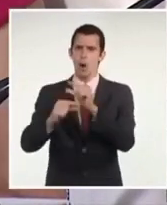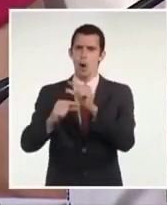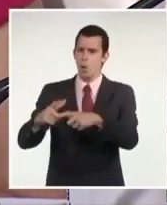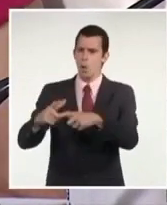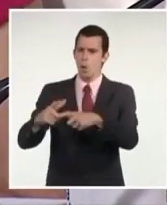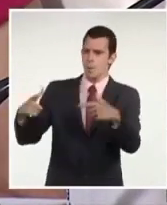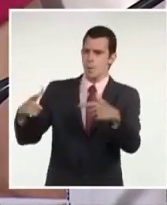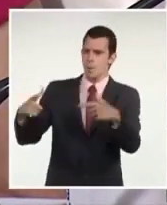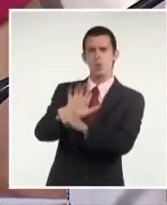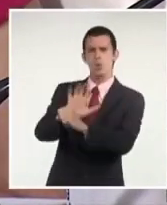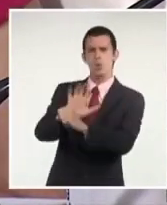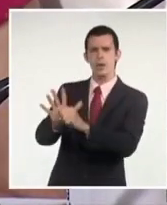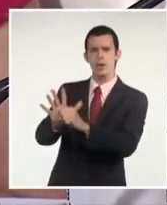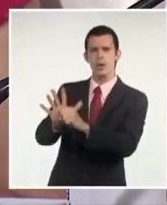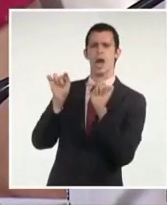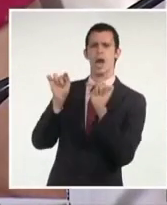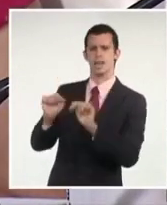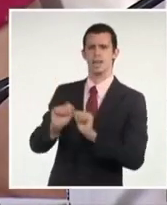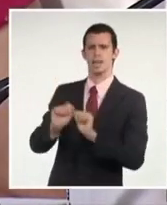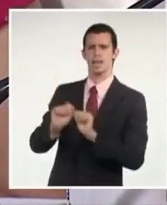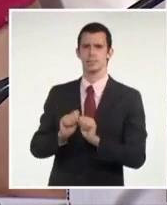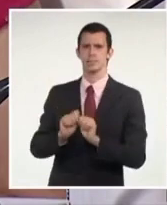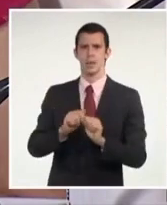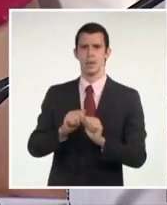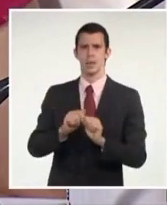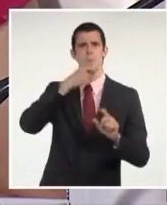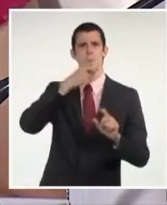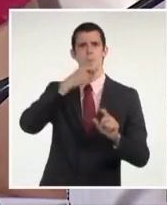diapo, la siguiente.